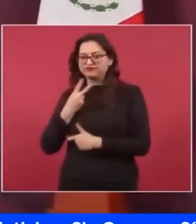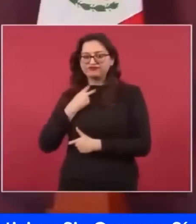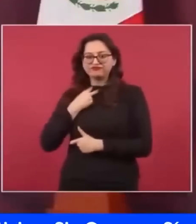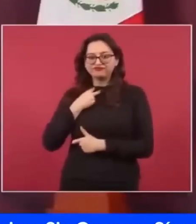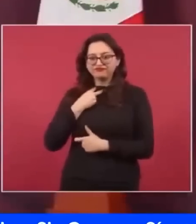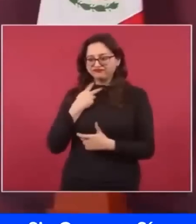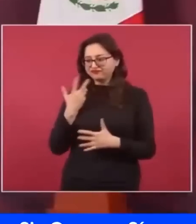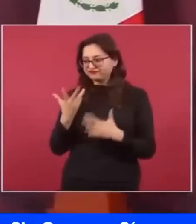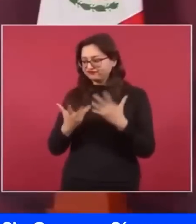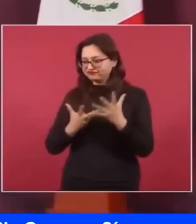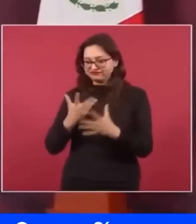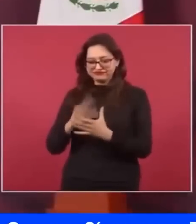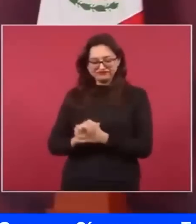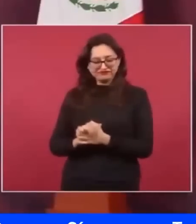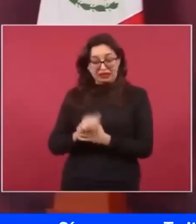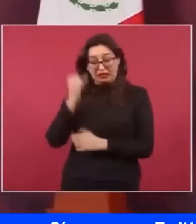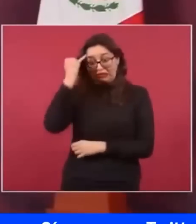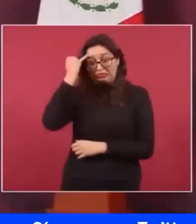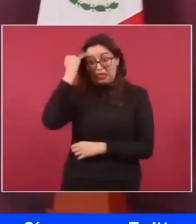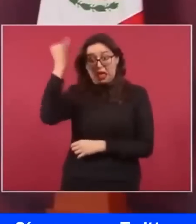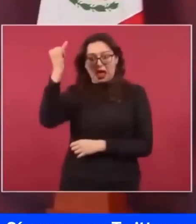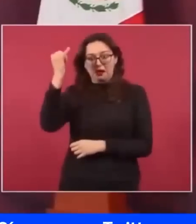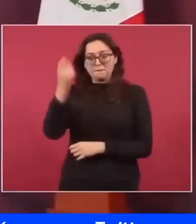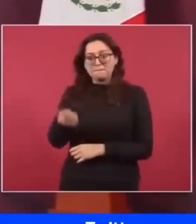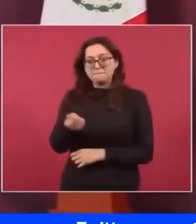de repente inventa una pastilla,